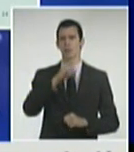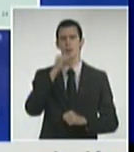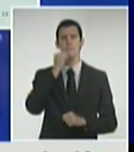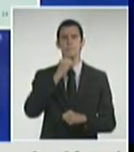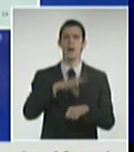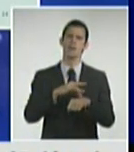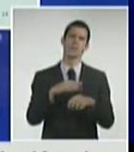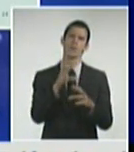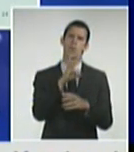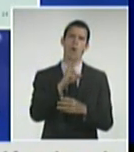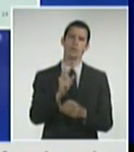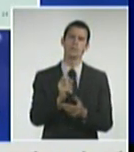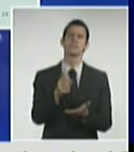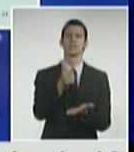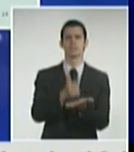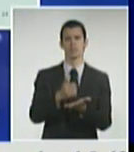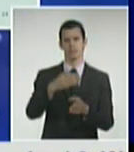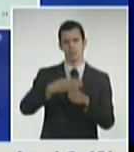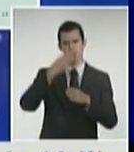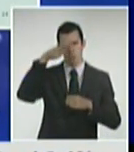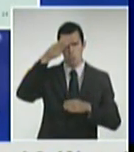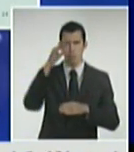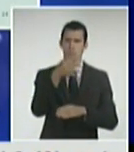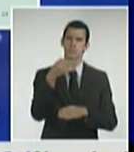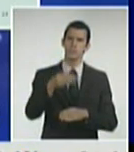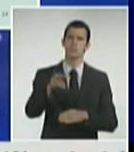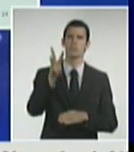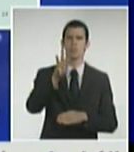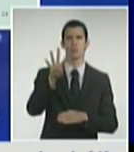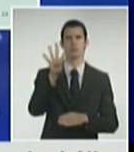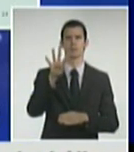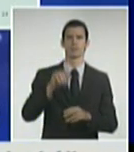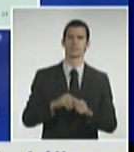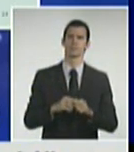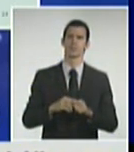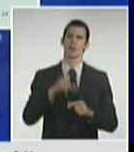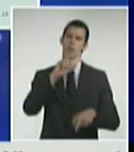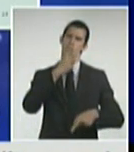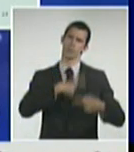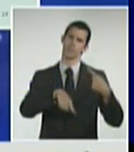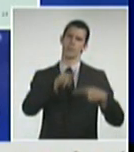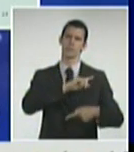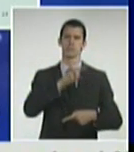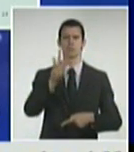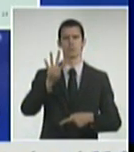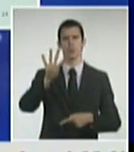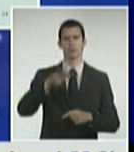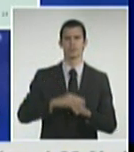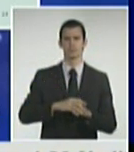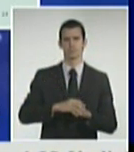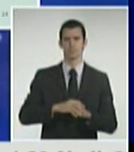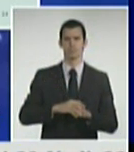Cuba, 343, Contramaestre 34 y San Luis